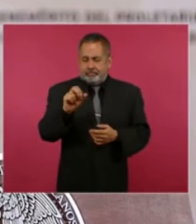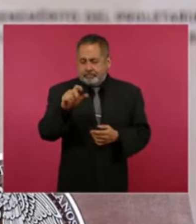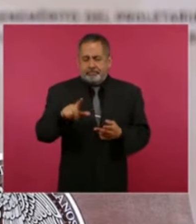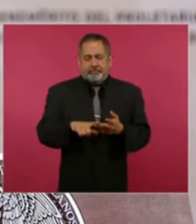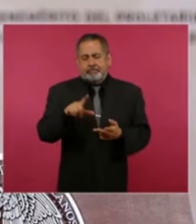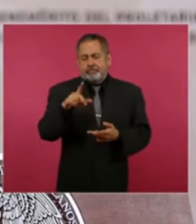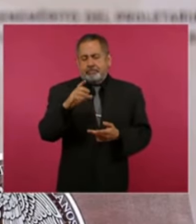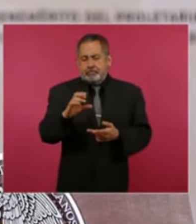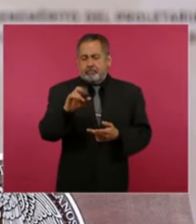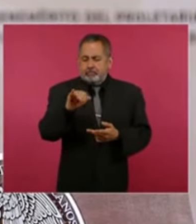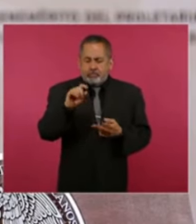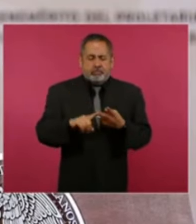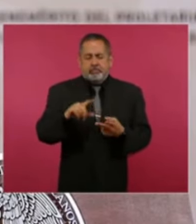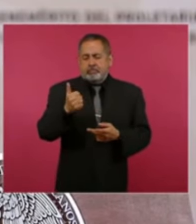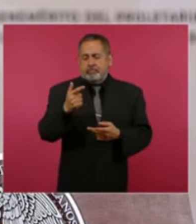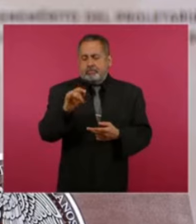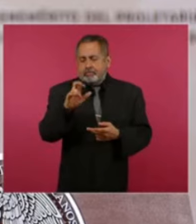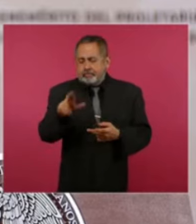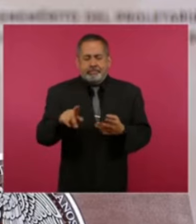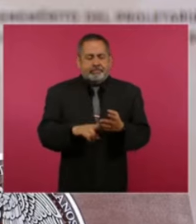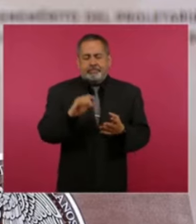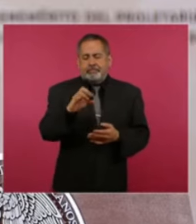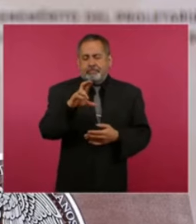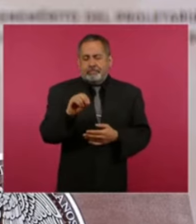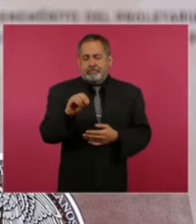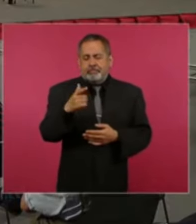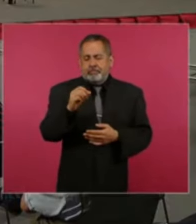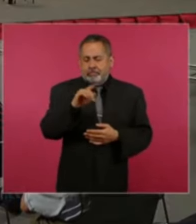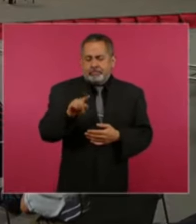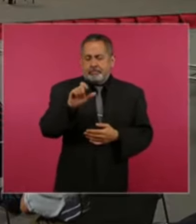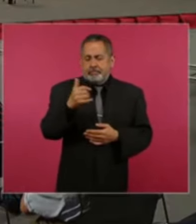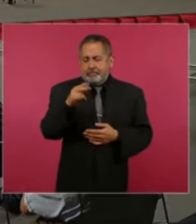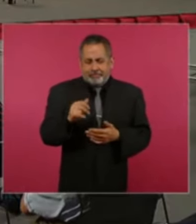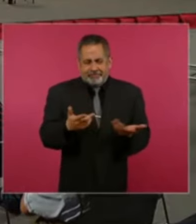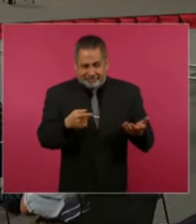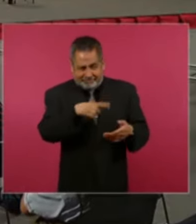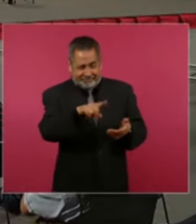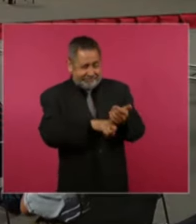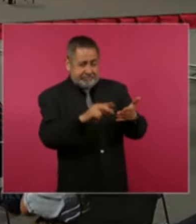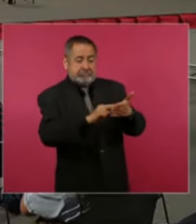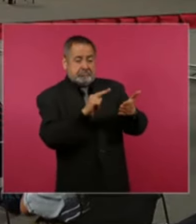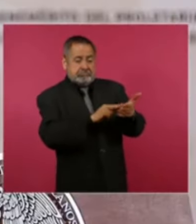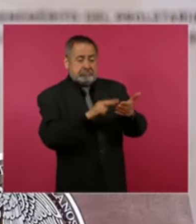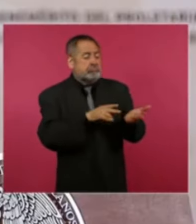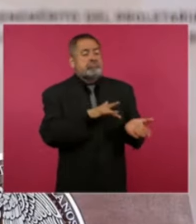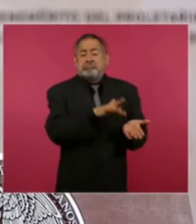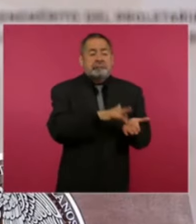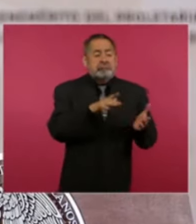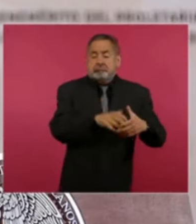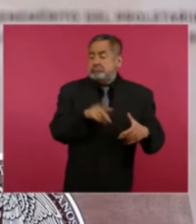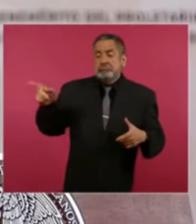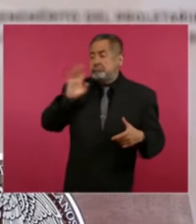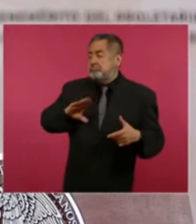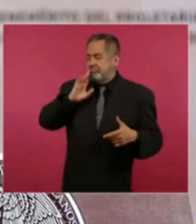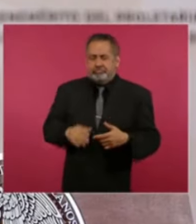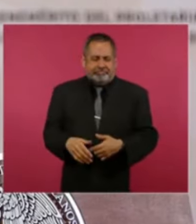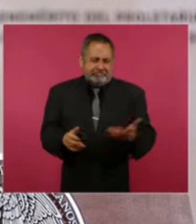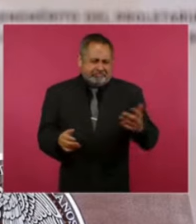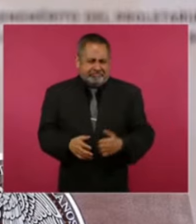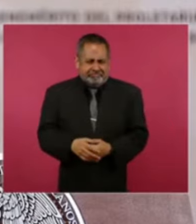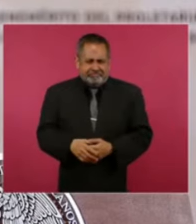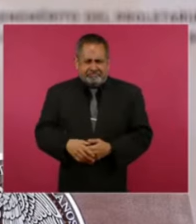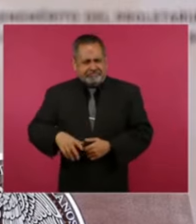Leonardo Curcio, Héctor Aguilar Camín y Ciro Gómez Leiva. ¿Les parece raro que ellos sean los abajofirmantes? A nosotros no. Las respuestas no se